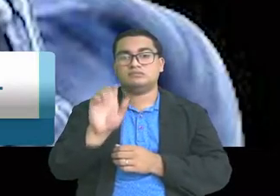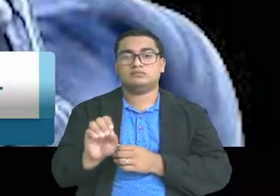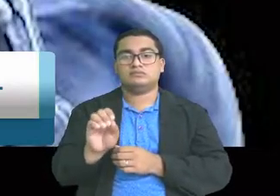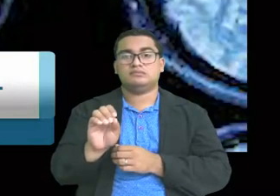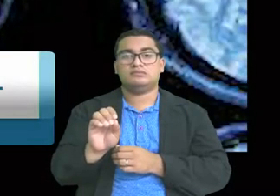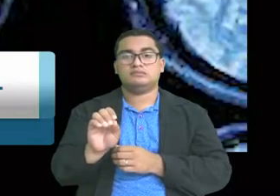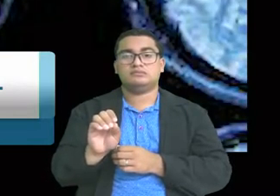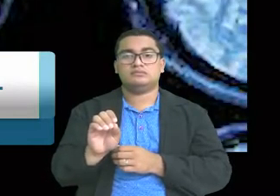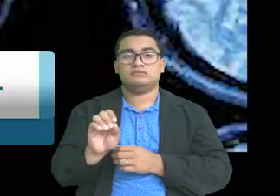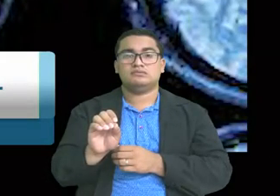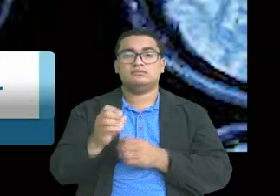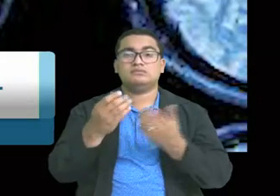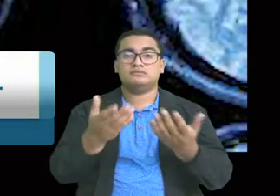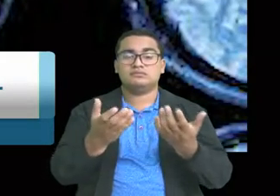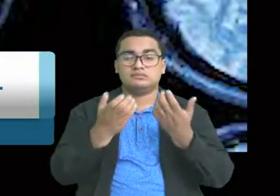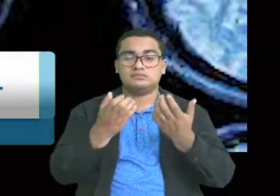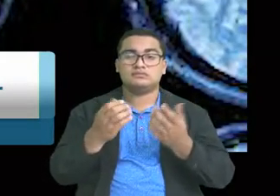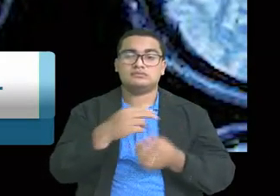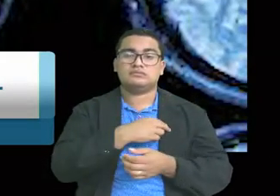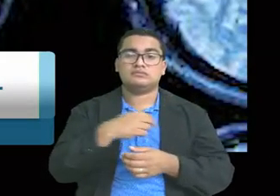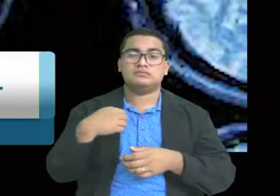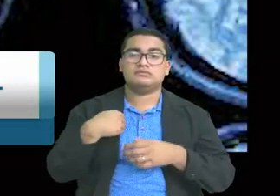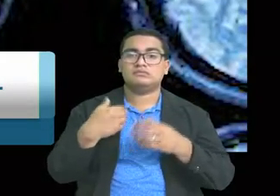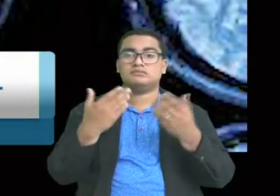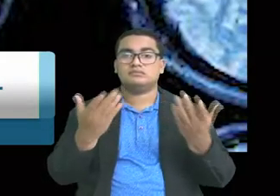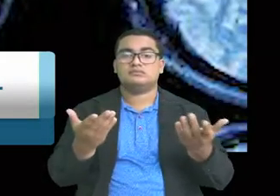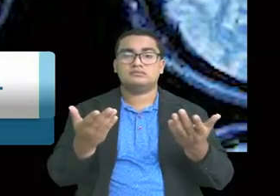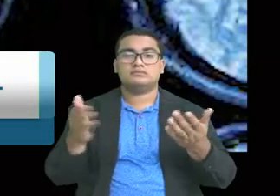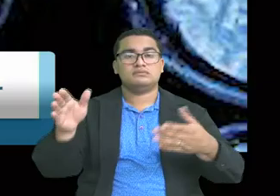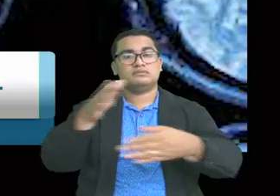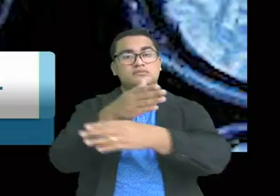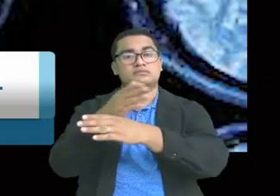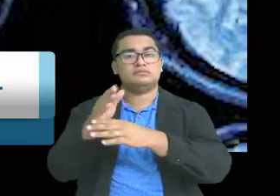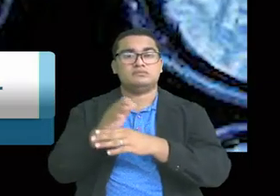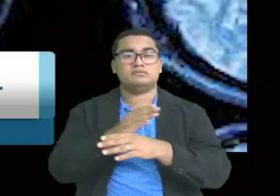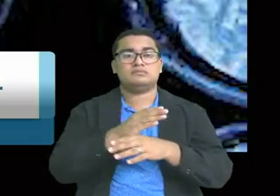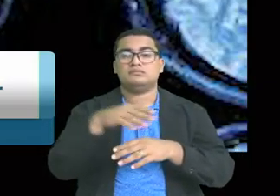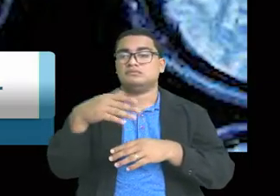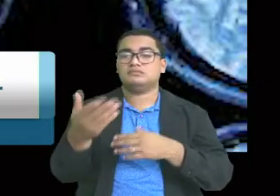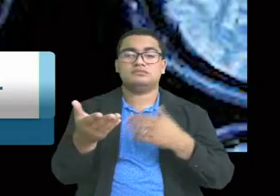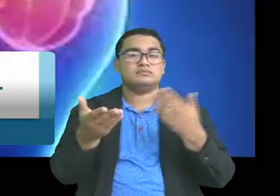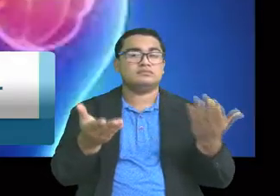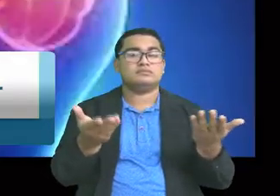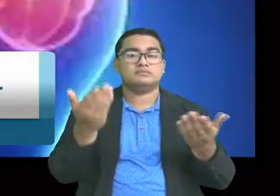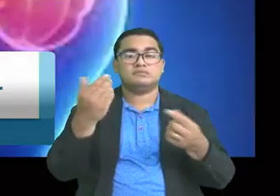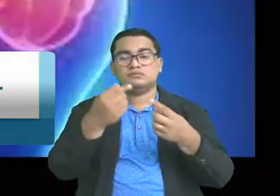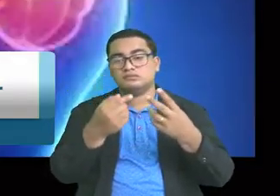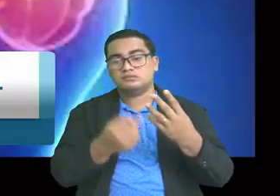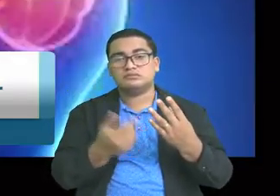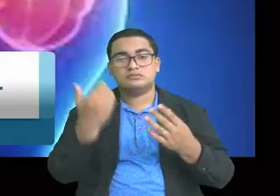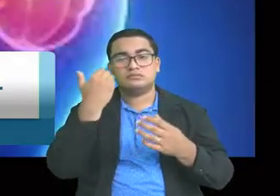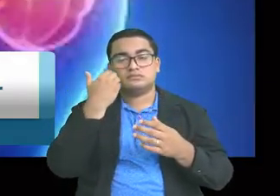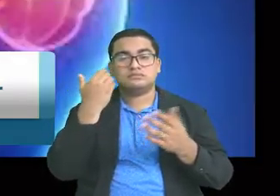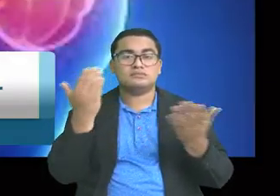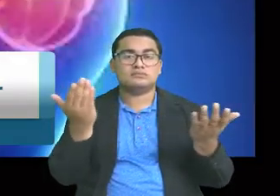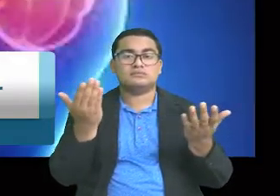Se ha tratado de hacer campañas donde las personas vayan identificando cuáles son los principales síntomas que le